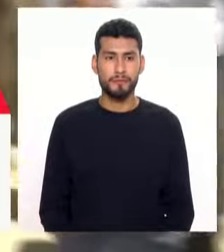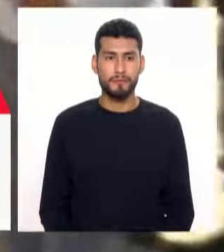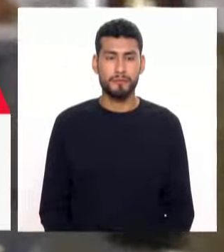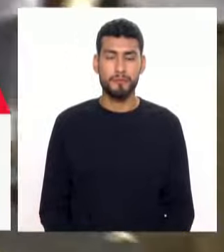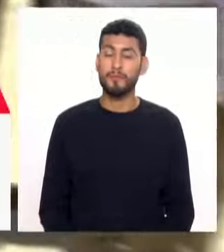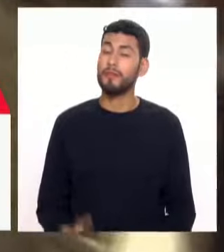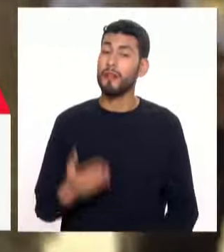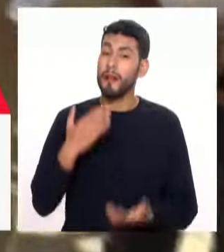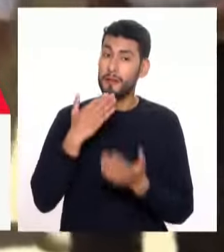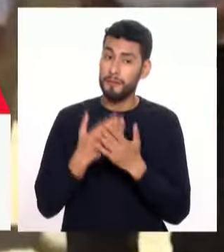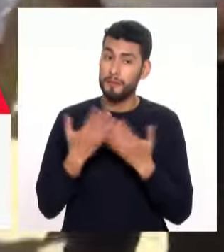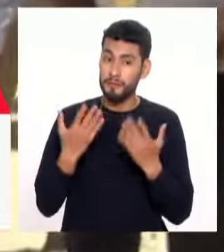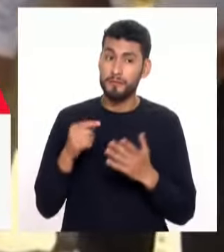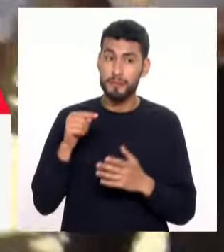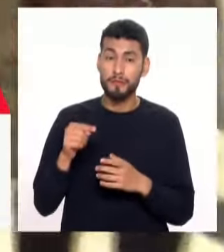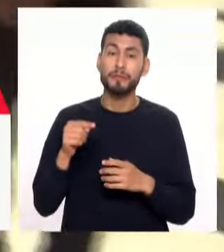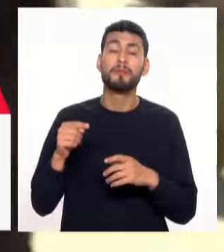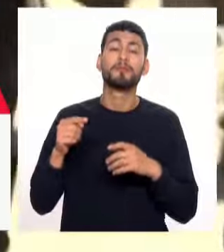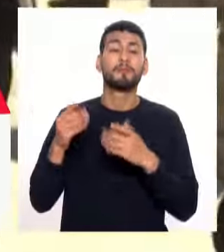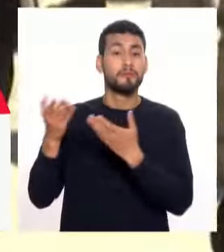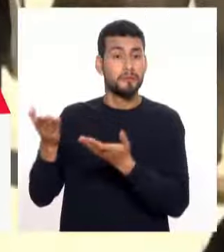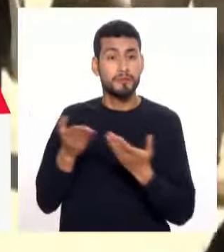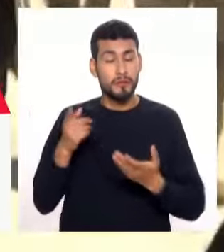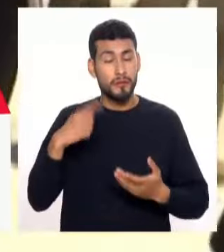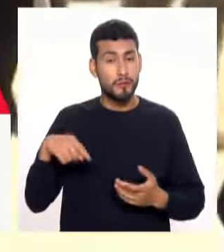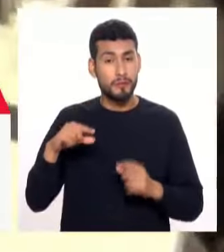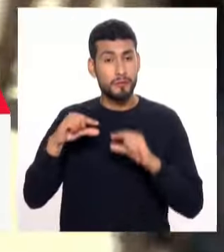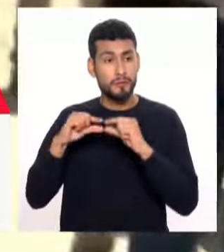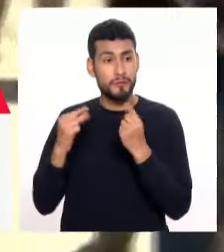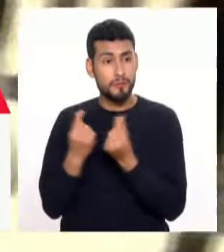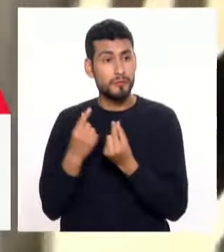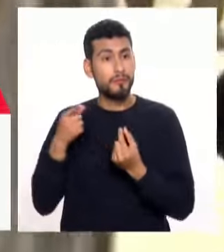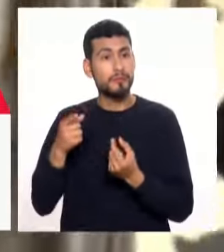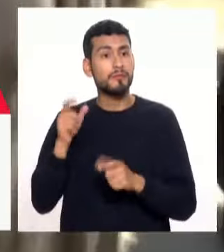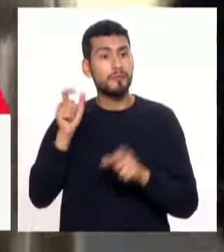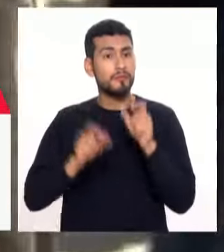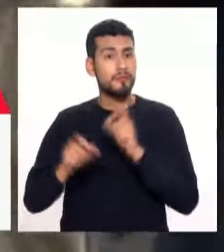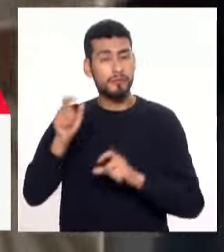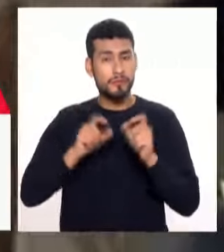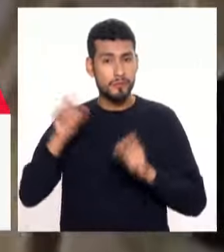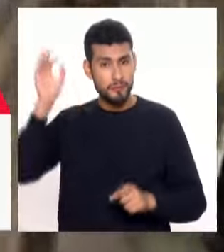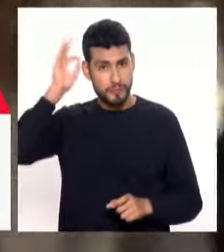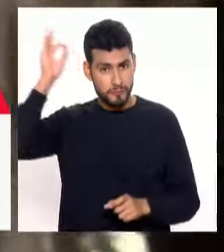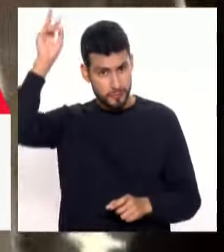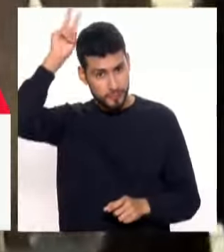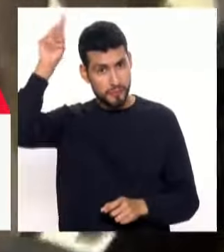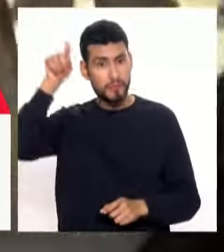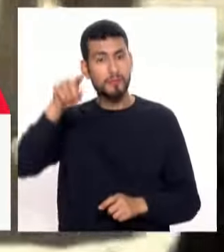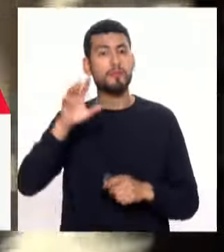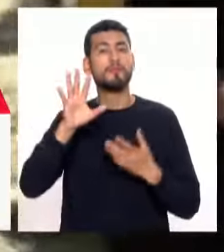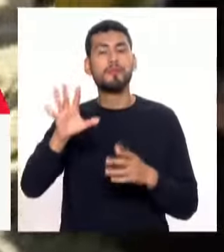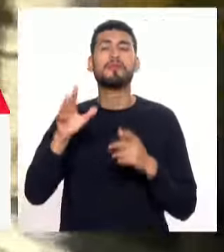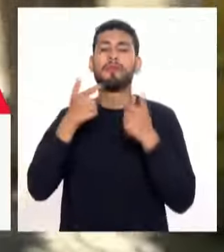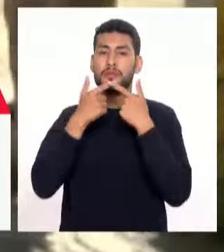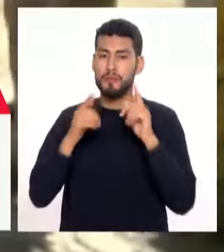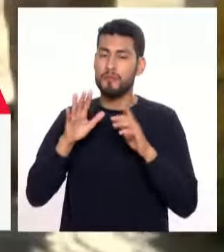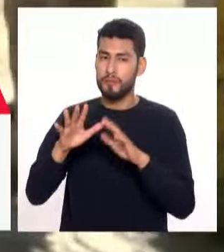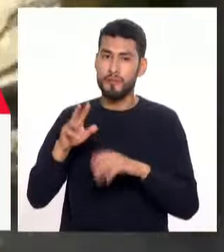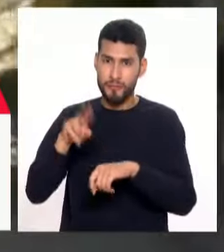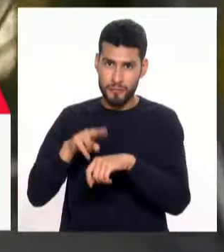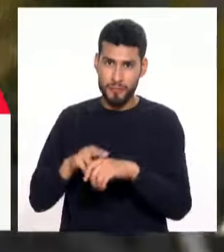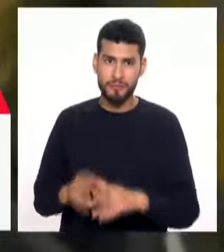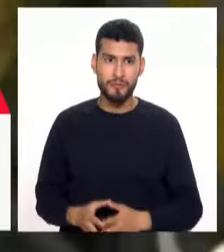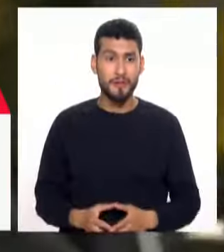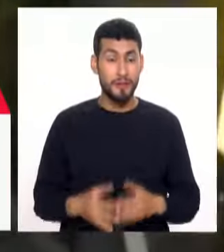Ahí escuchábamos la bienvenida de los integrantes de este pueblo indígena en su lengua originaria. Y de esta manera,